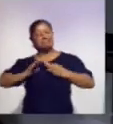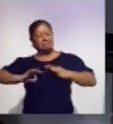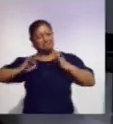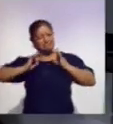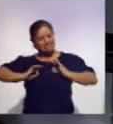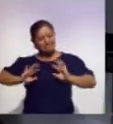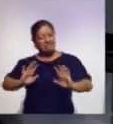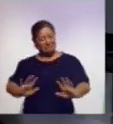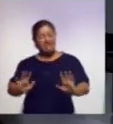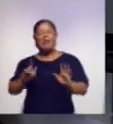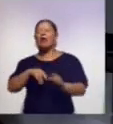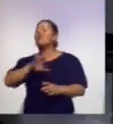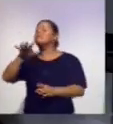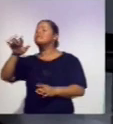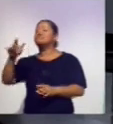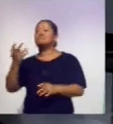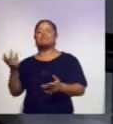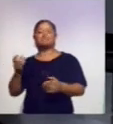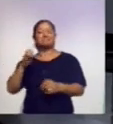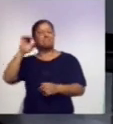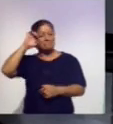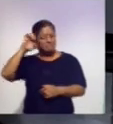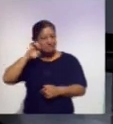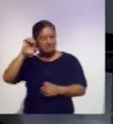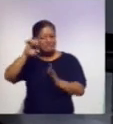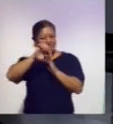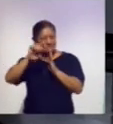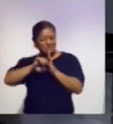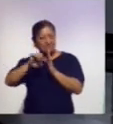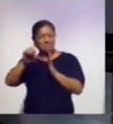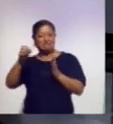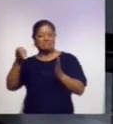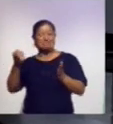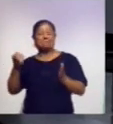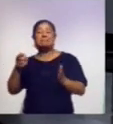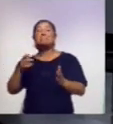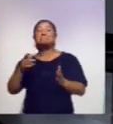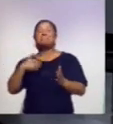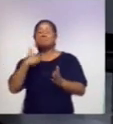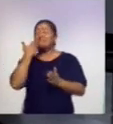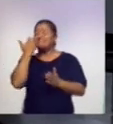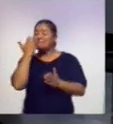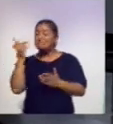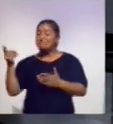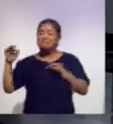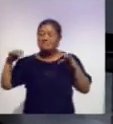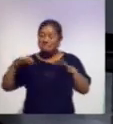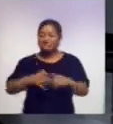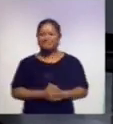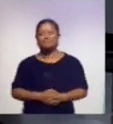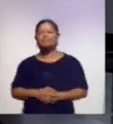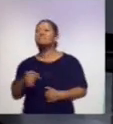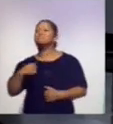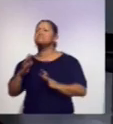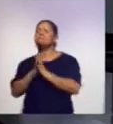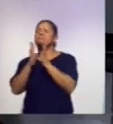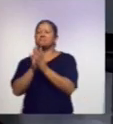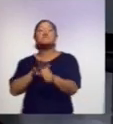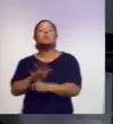estacionamiento esperamos recibir de verdad con los verdes a verse en el jardín botánico a todos ahora hay que hay que hacer para participar obviamente